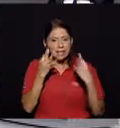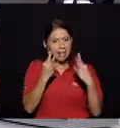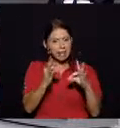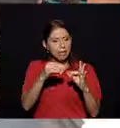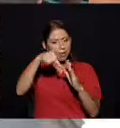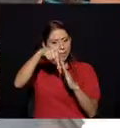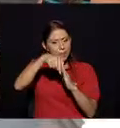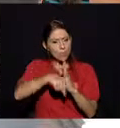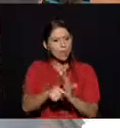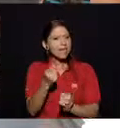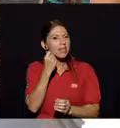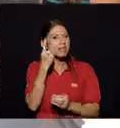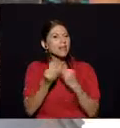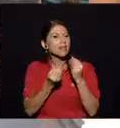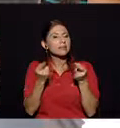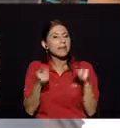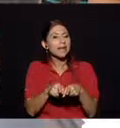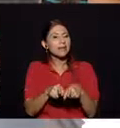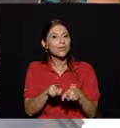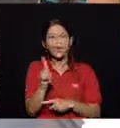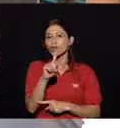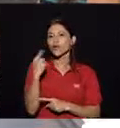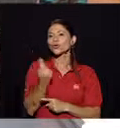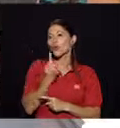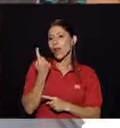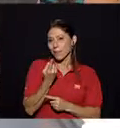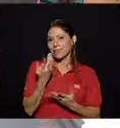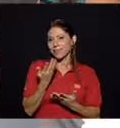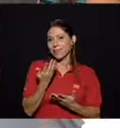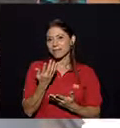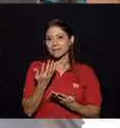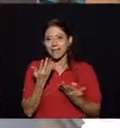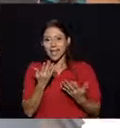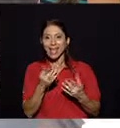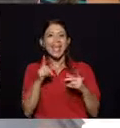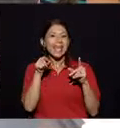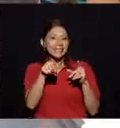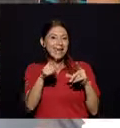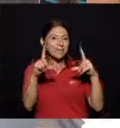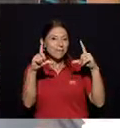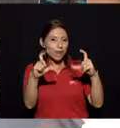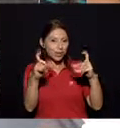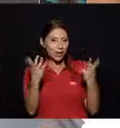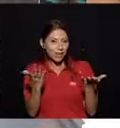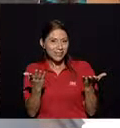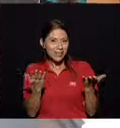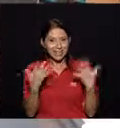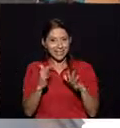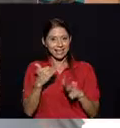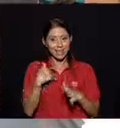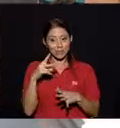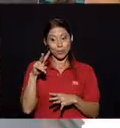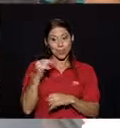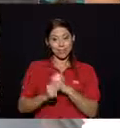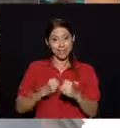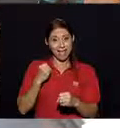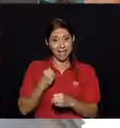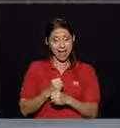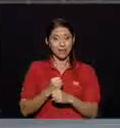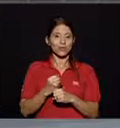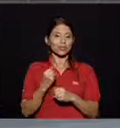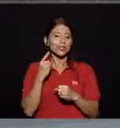está pasando. Entonces ya no nos quedamos solo en esa fotografía, que efectivamente tenemos más de 20 años de tener la fotografía anual, sino que